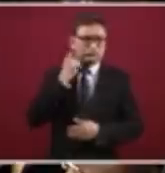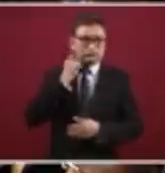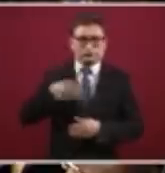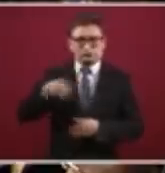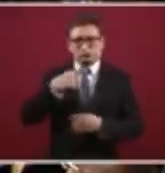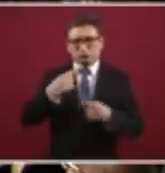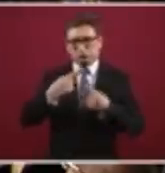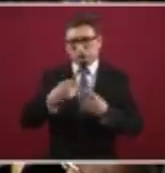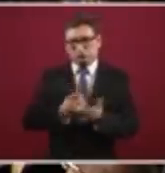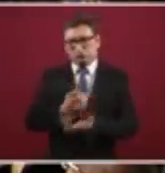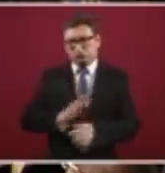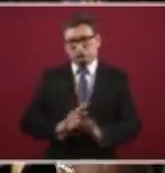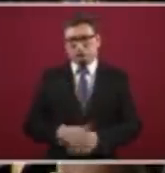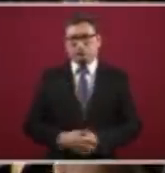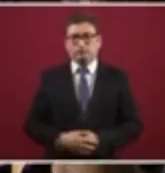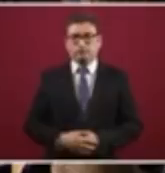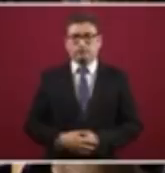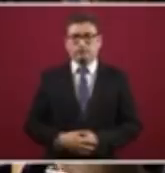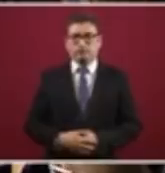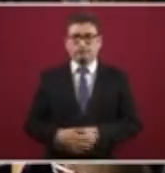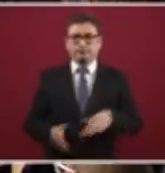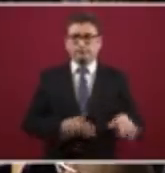en todo caso por favor